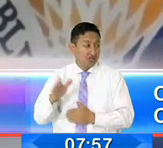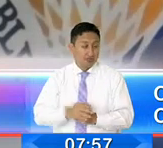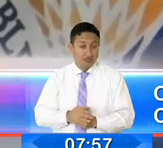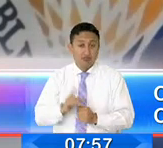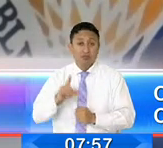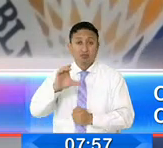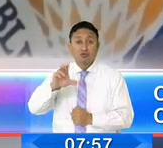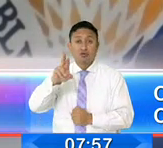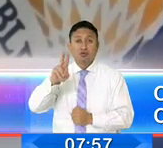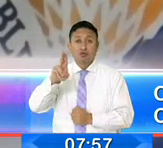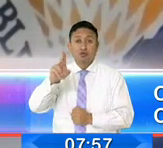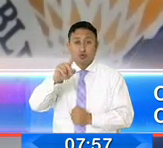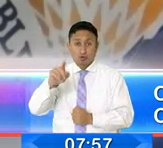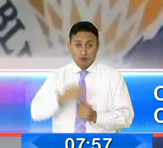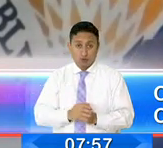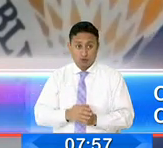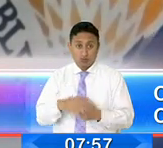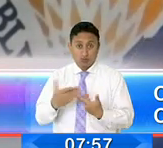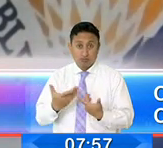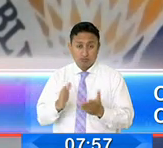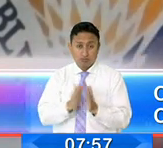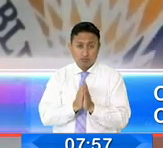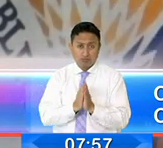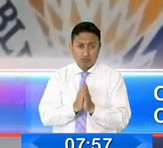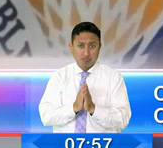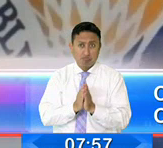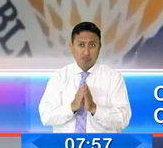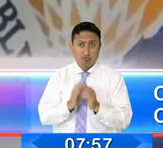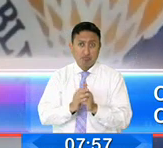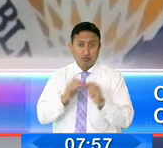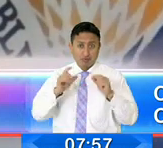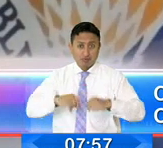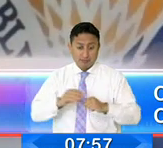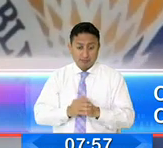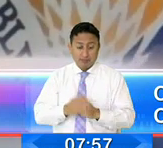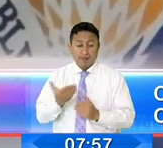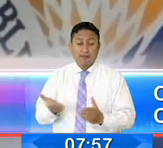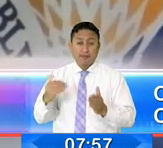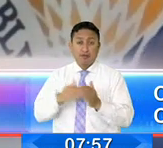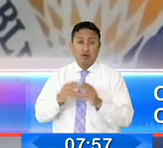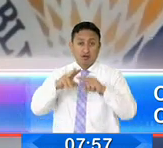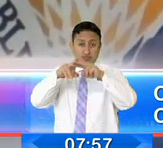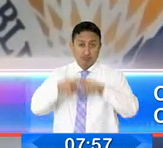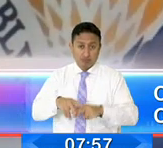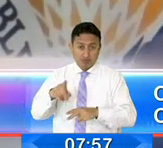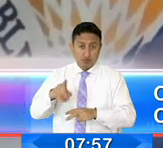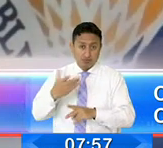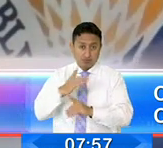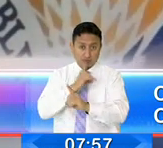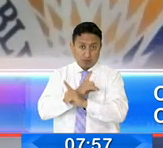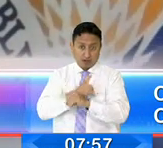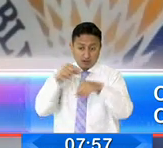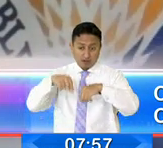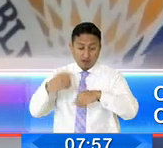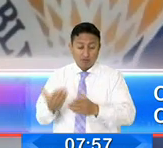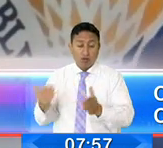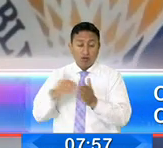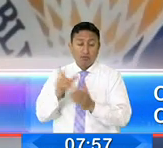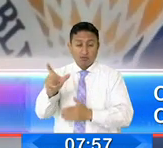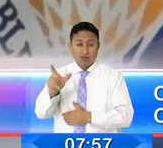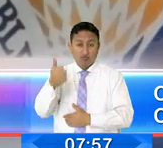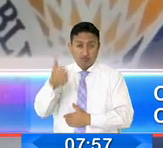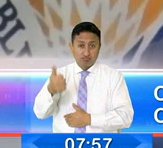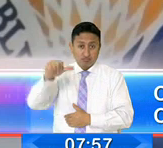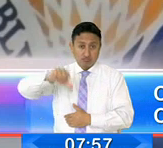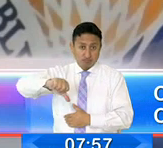Cristian Cruz, que ante el pedido de que se recalifique para que pueda obtener, para que pueda validar su carnet